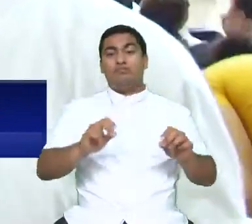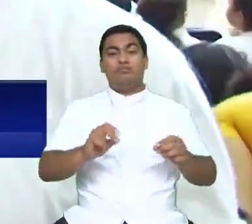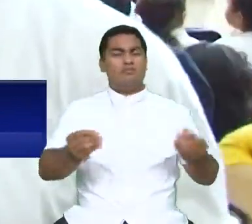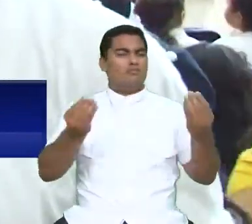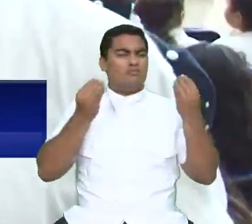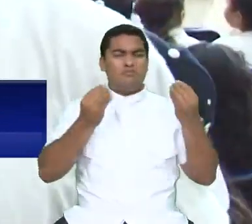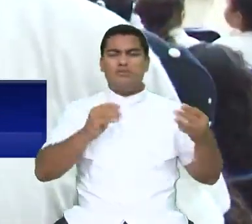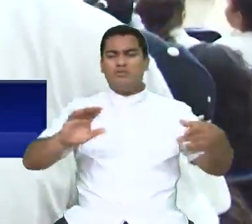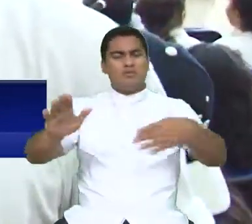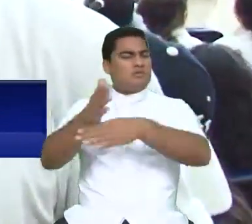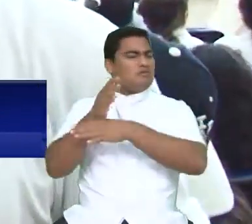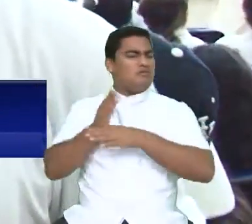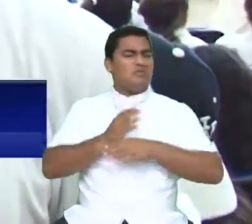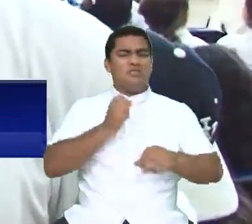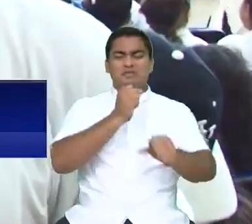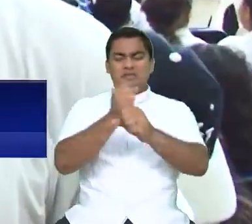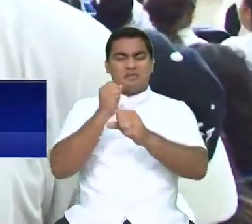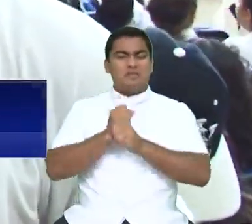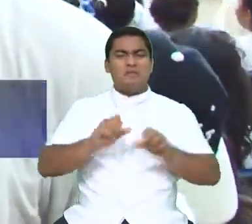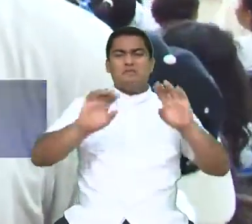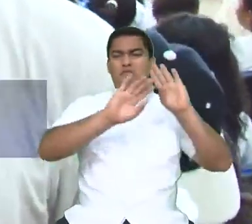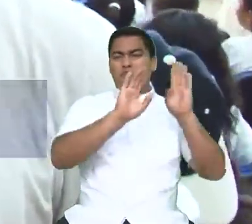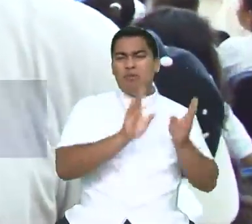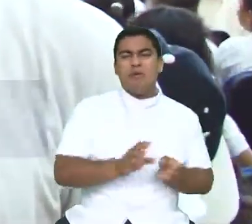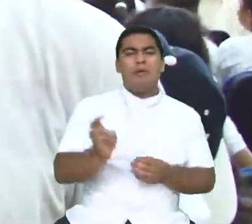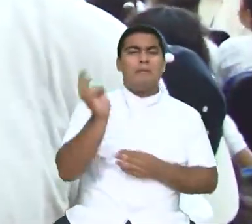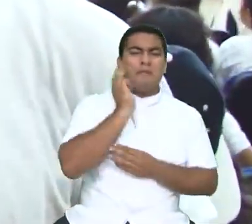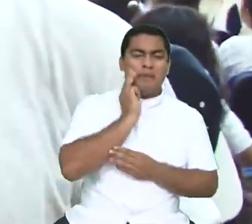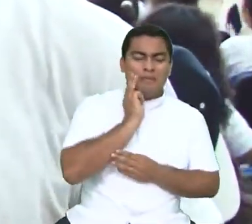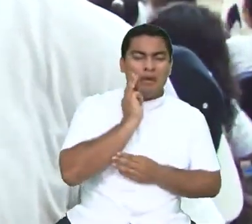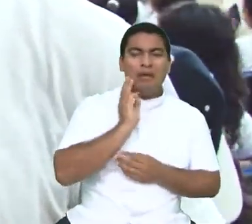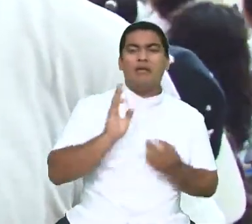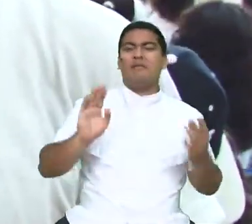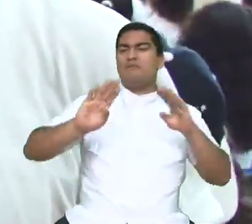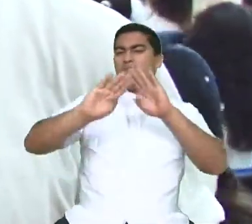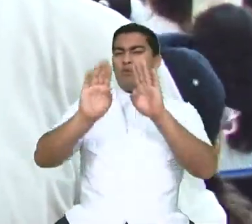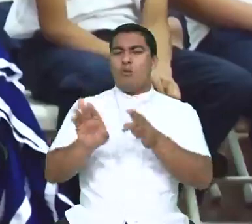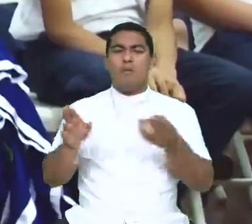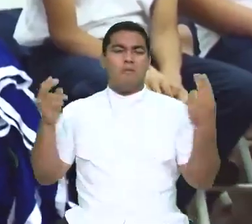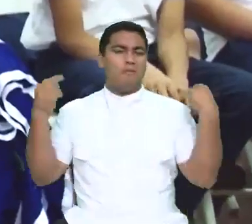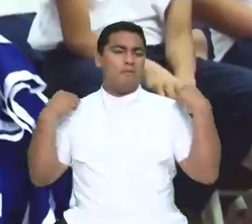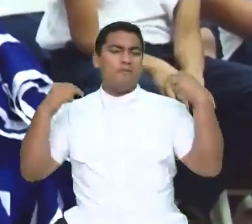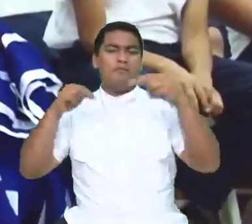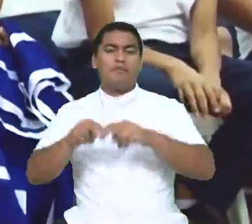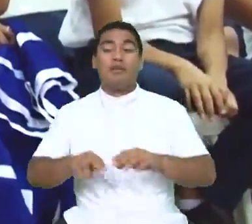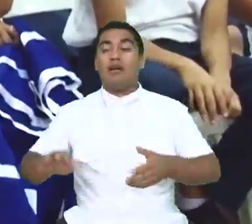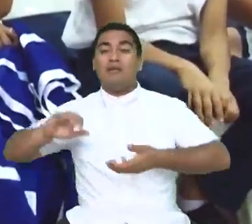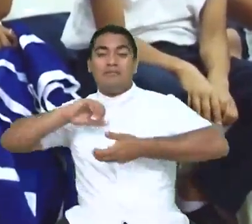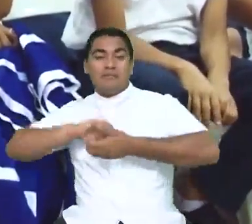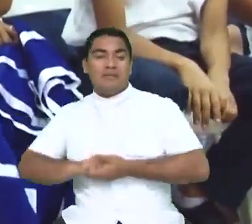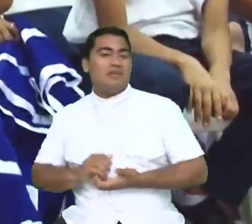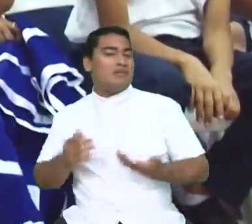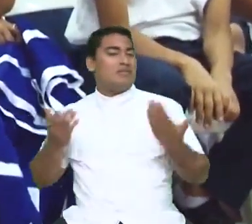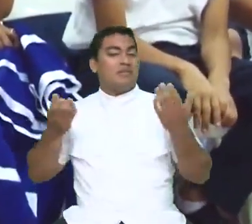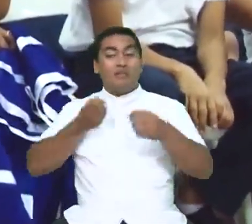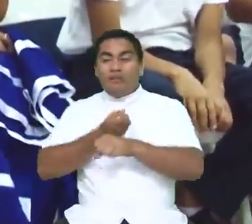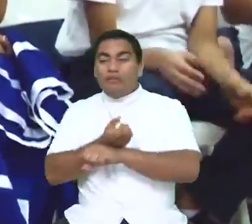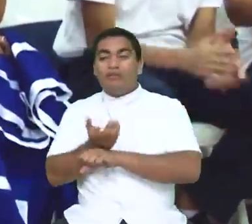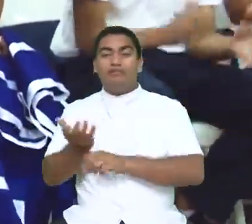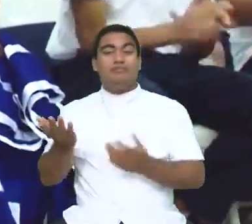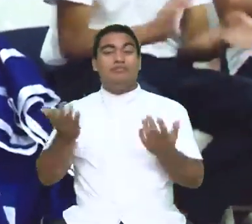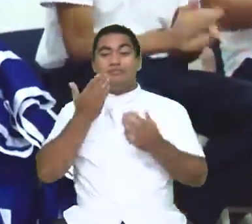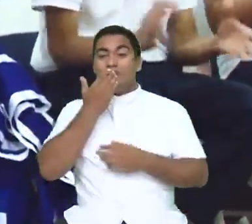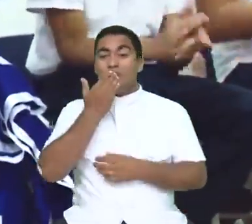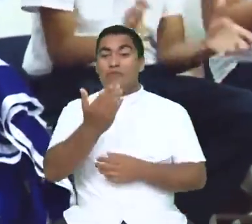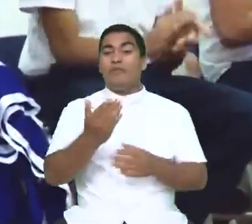en las múltiples facetas que tiene, como por ejemplo ser madre, ser maestra, ser una amiga, una compañera. Múltiples facetas